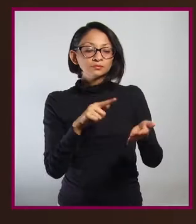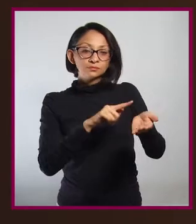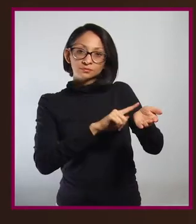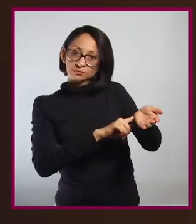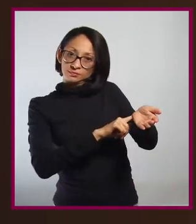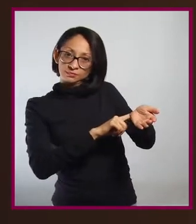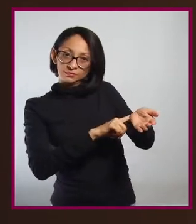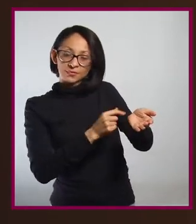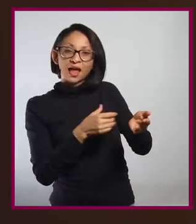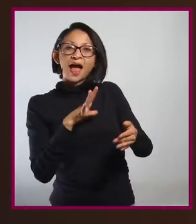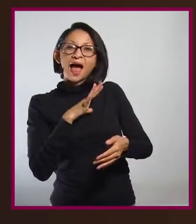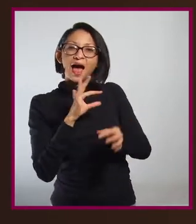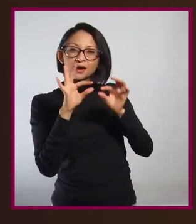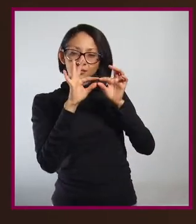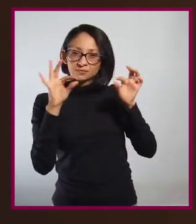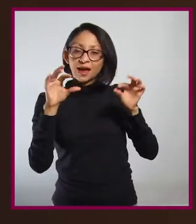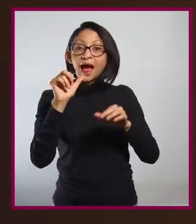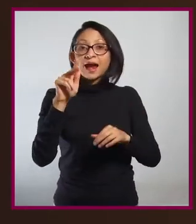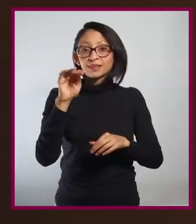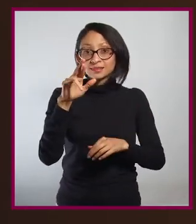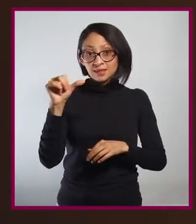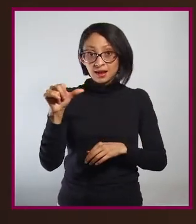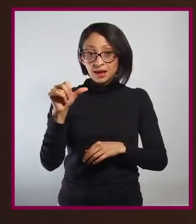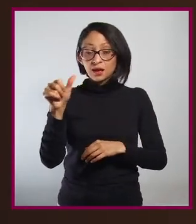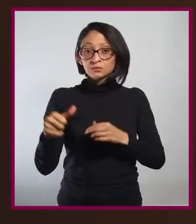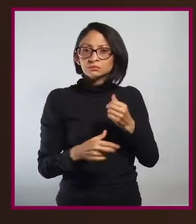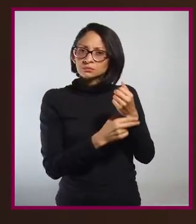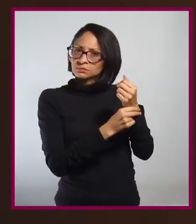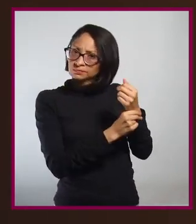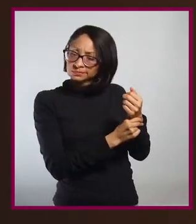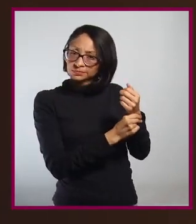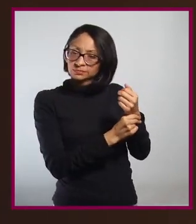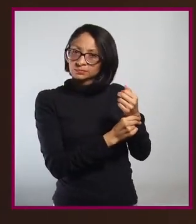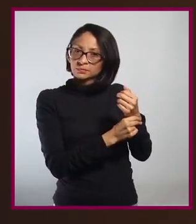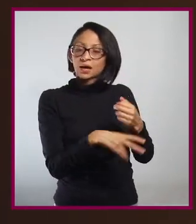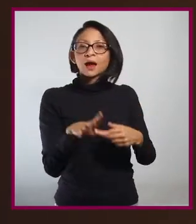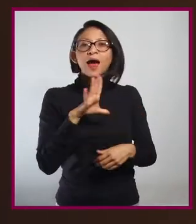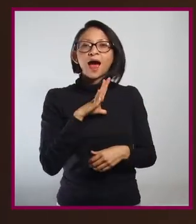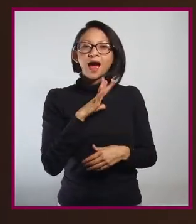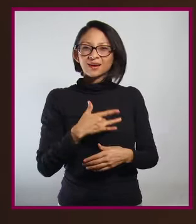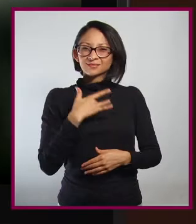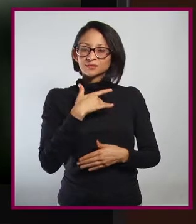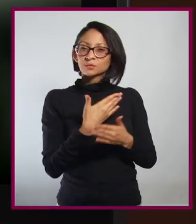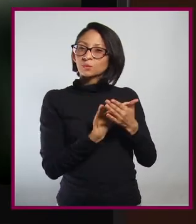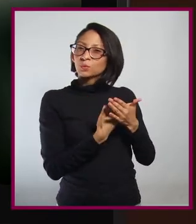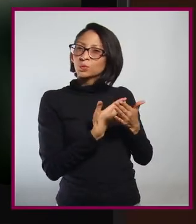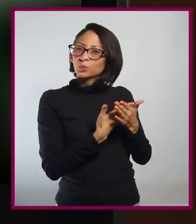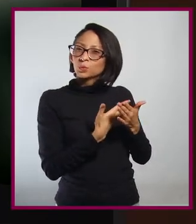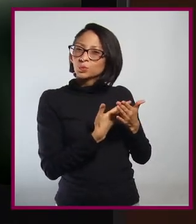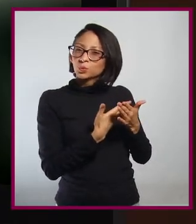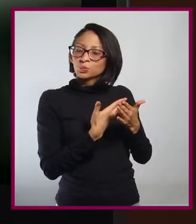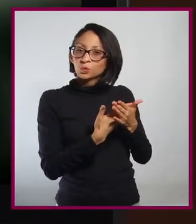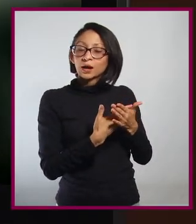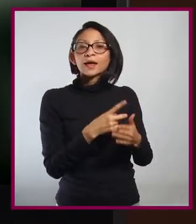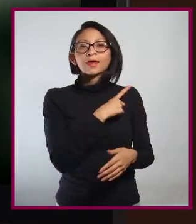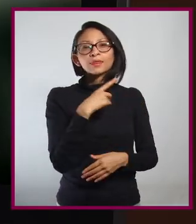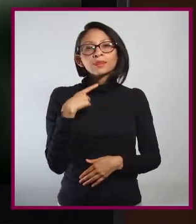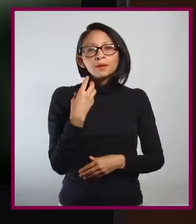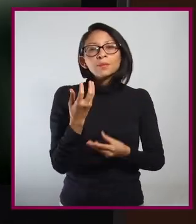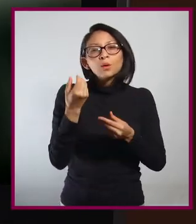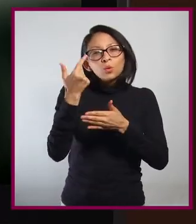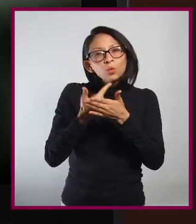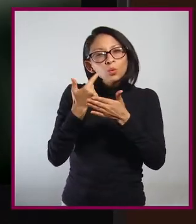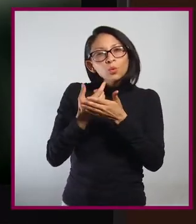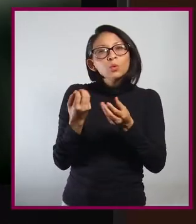una arteria que es de fácil palpación y ahí si usted aprieta va a notar un pulso y cuenta el número de latidos en